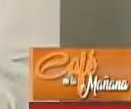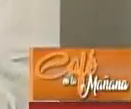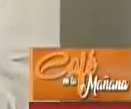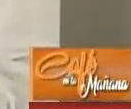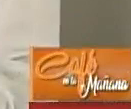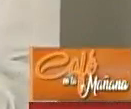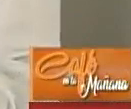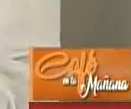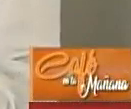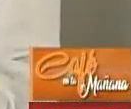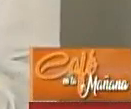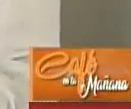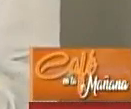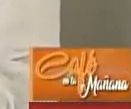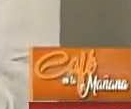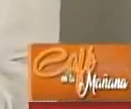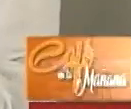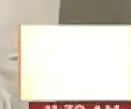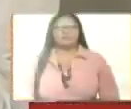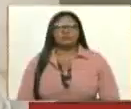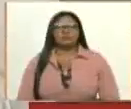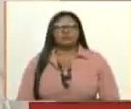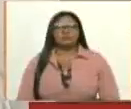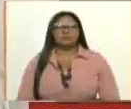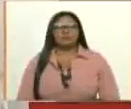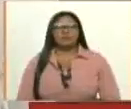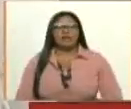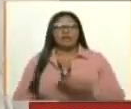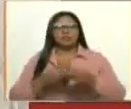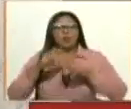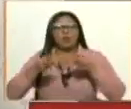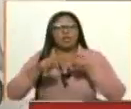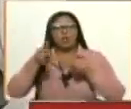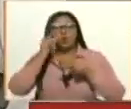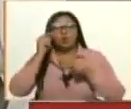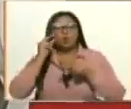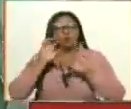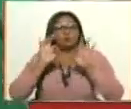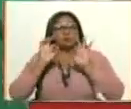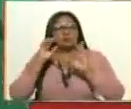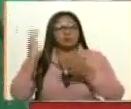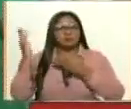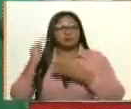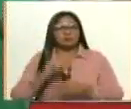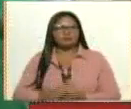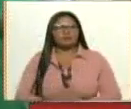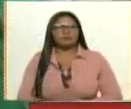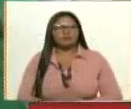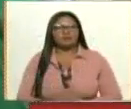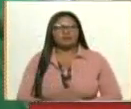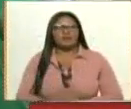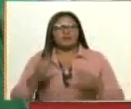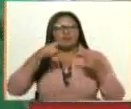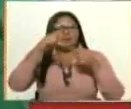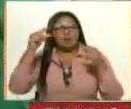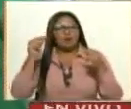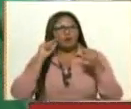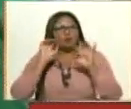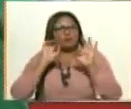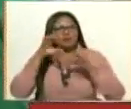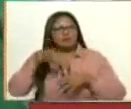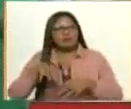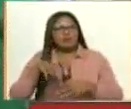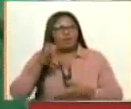De pesebres en la categoría Pesebre hecho por niñas y niños desde las minas de Baruta,